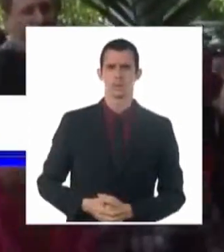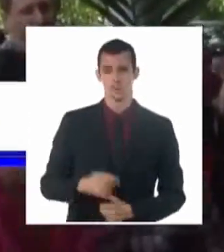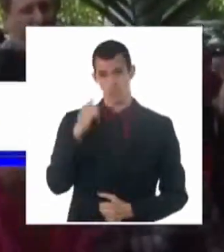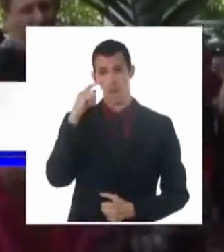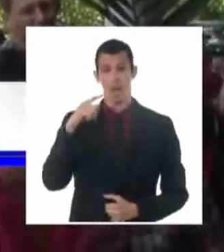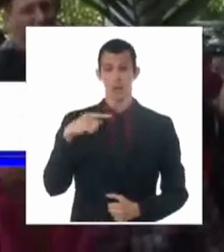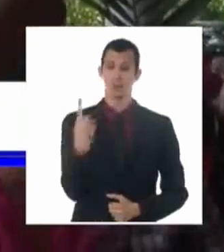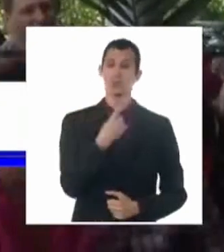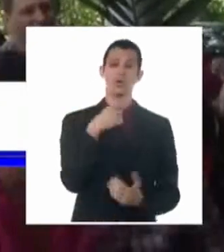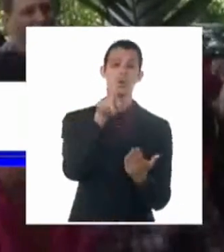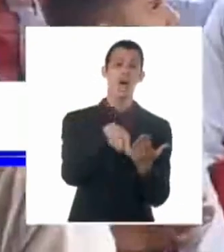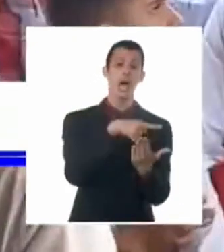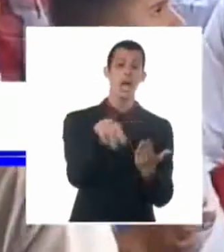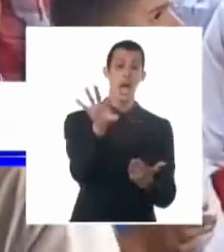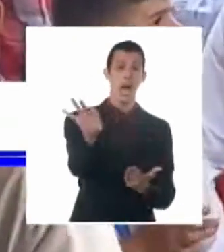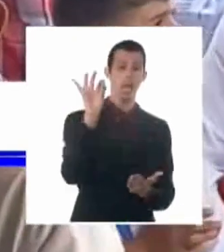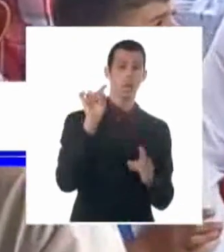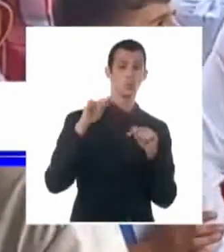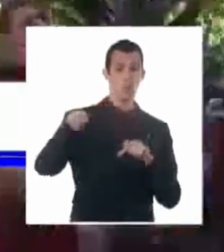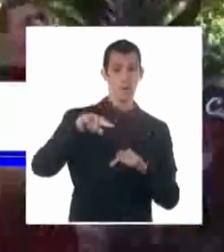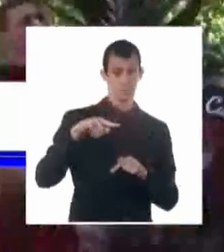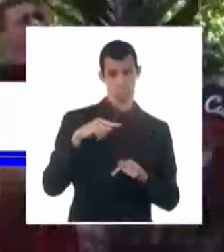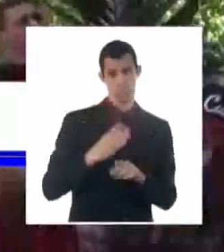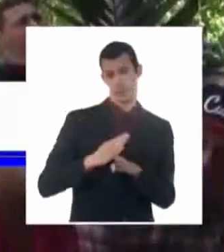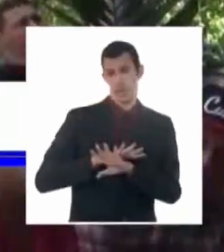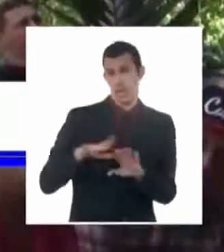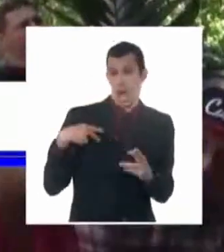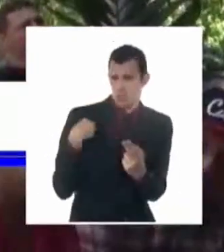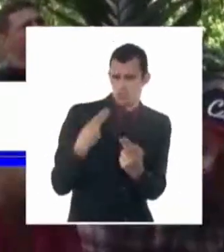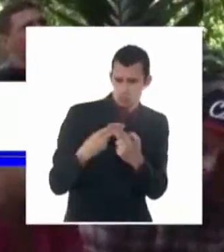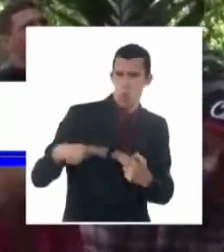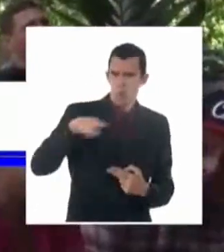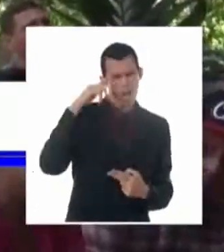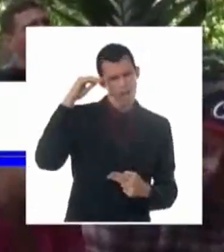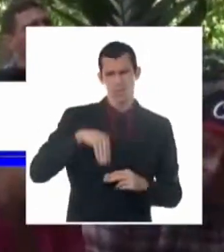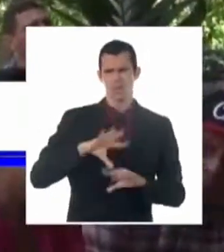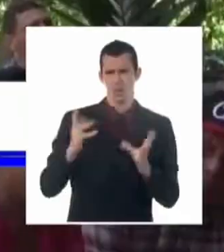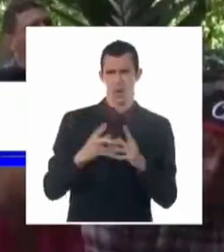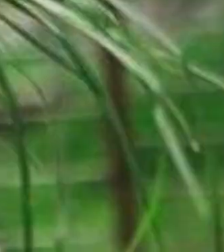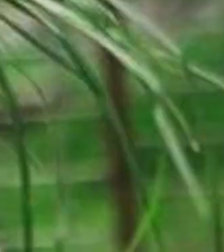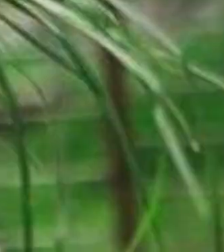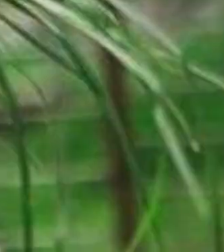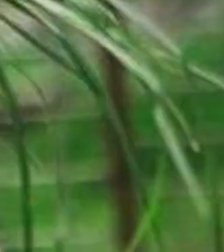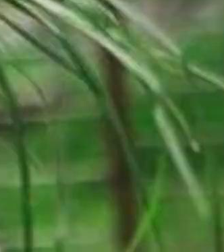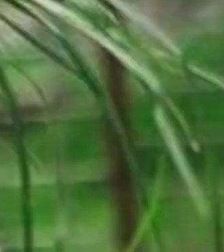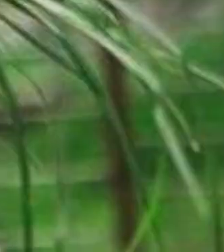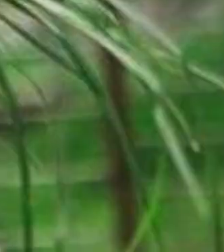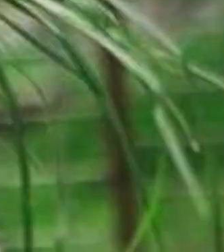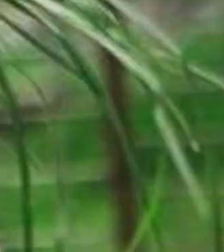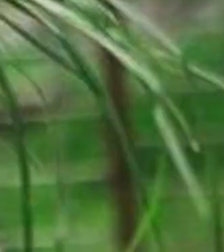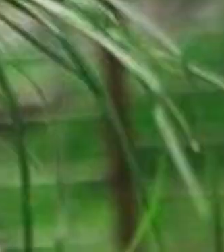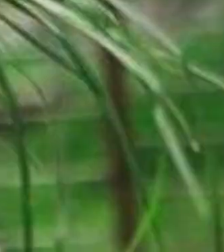lugar. Claro. Entonces, si los pusimos, porque confiamos en ustedes. Y que son tiempos difíciles, pero tenemos una esperanza.